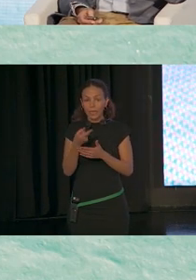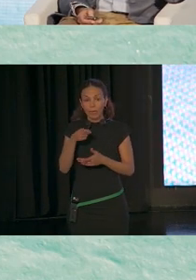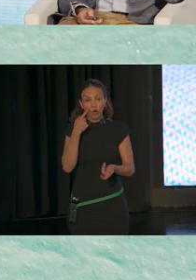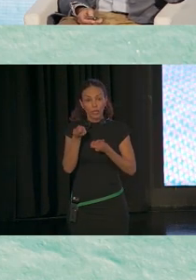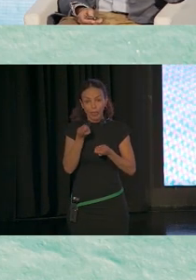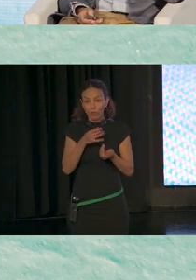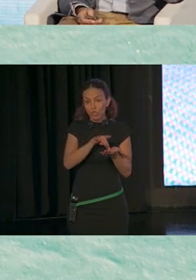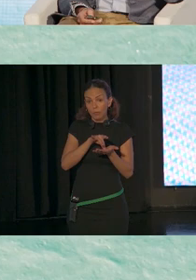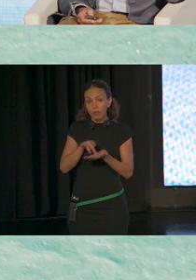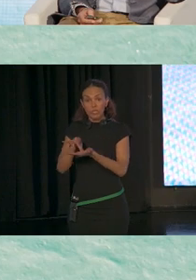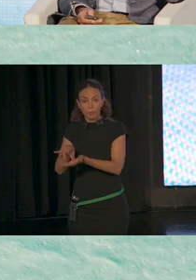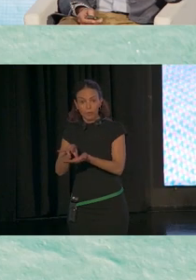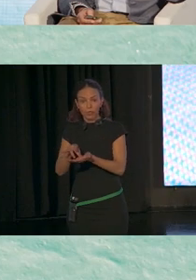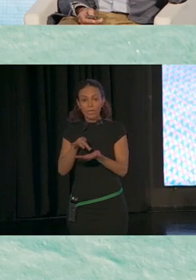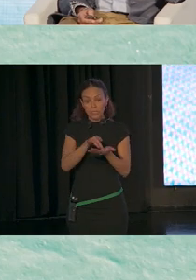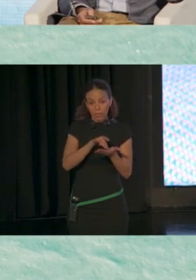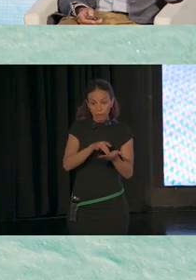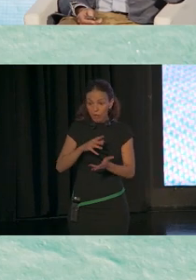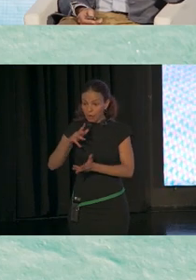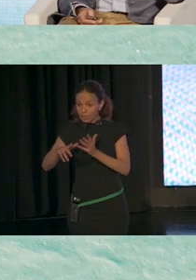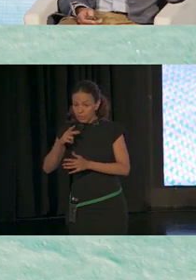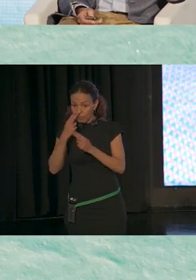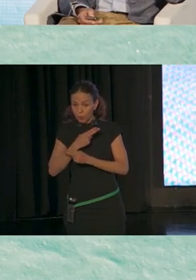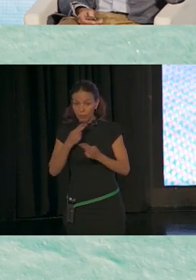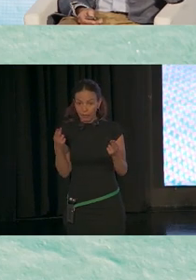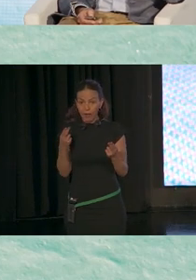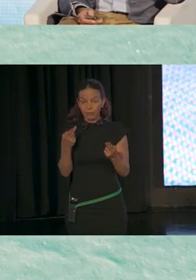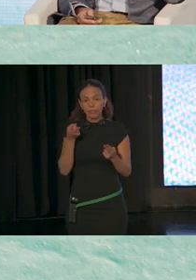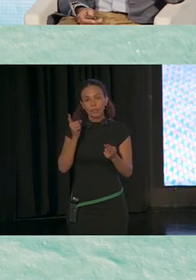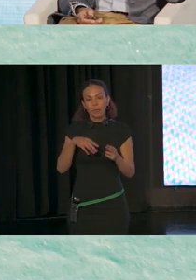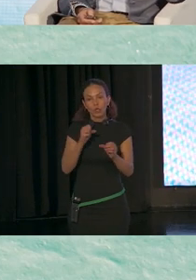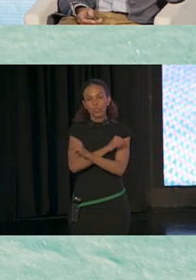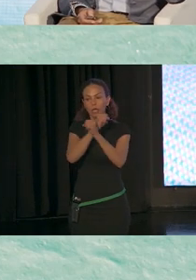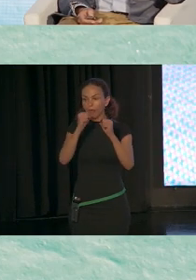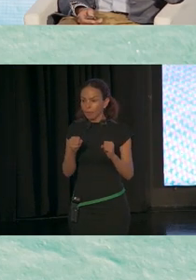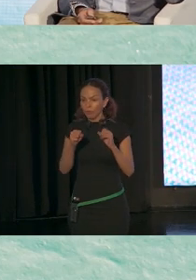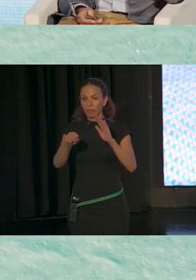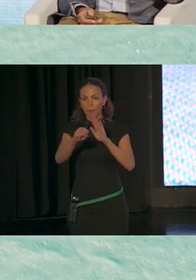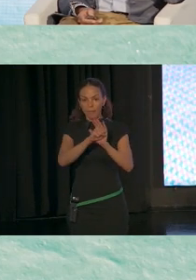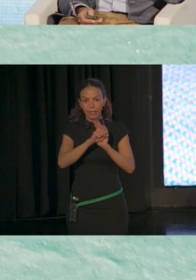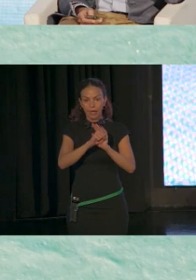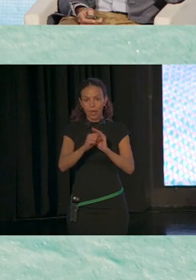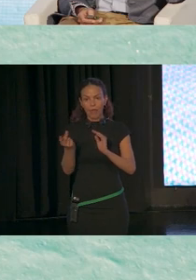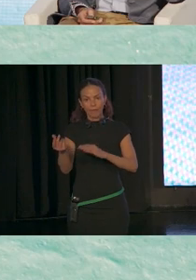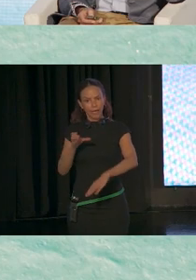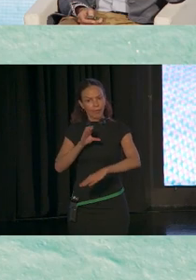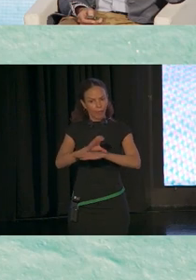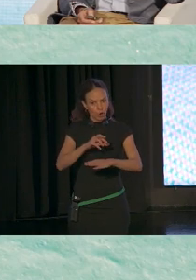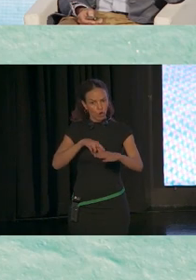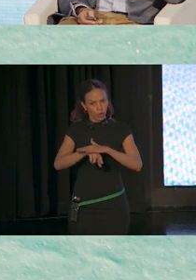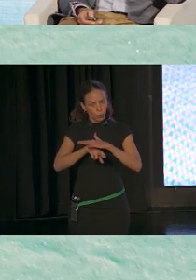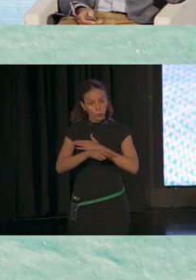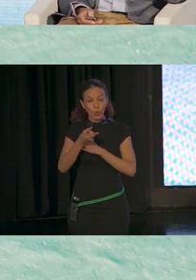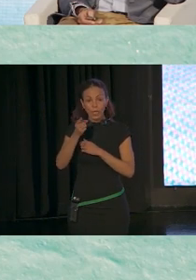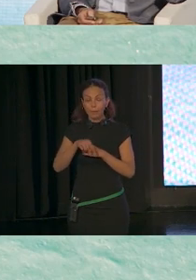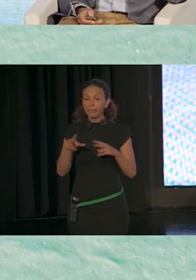servicios y administraciones en la administración pública, la consolidación de marcas, la financiación y recursos y el tema